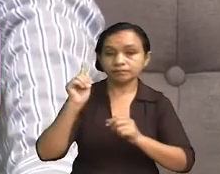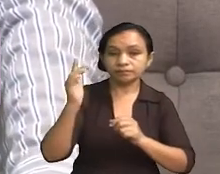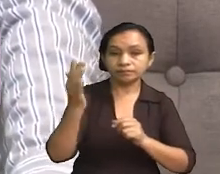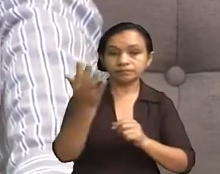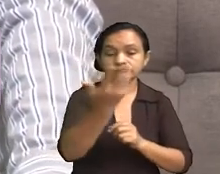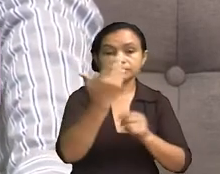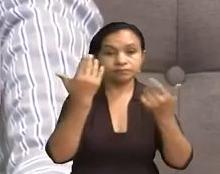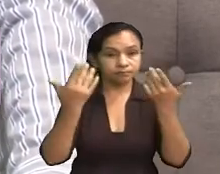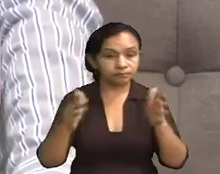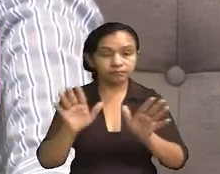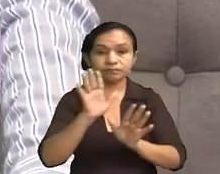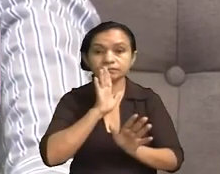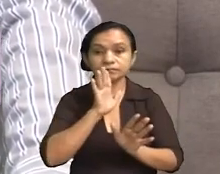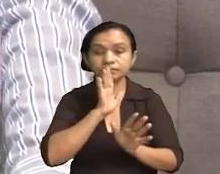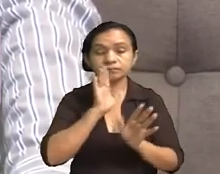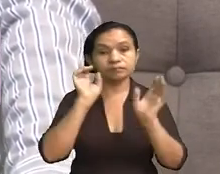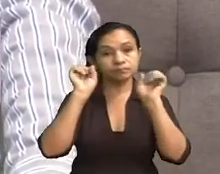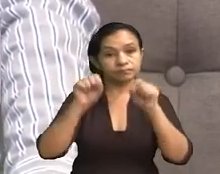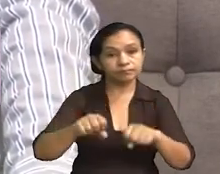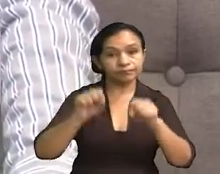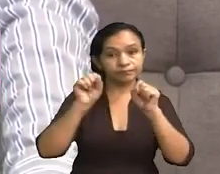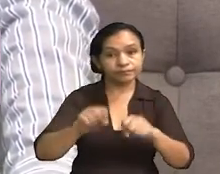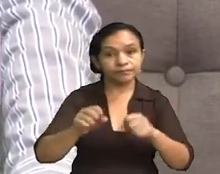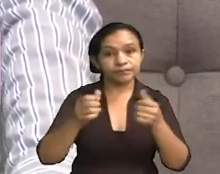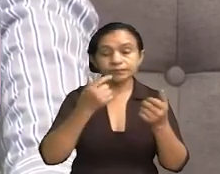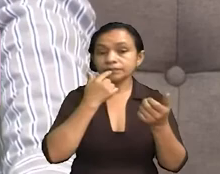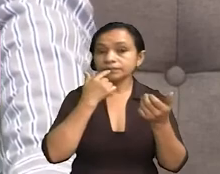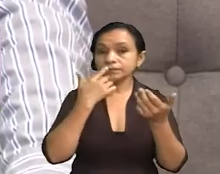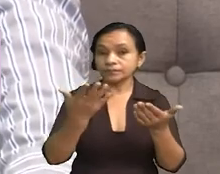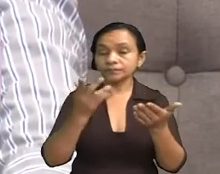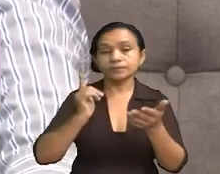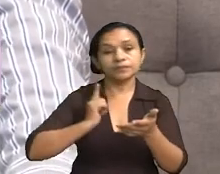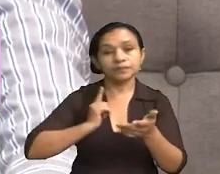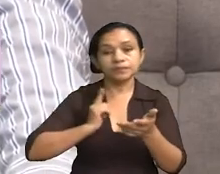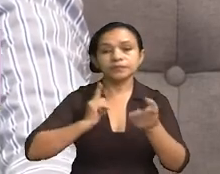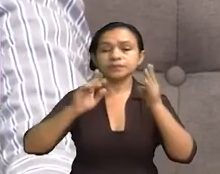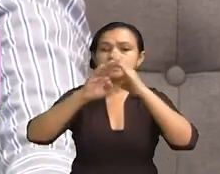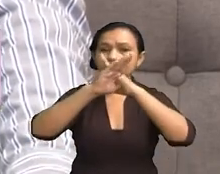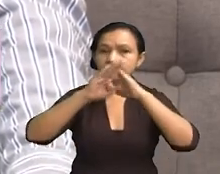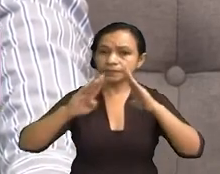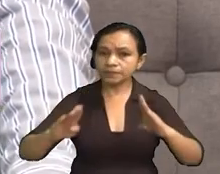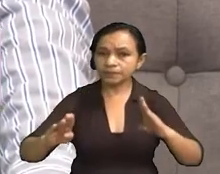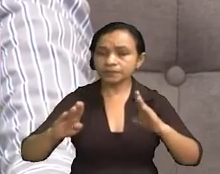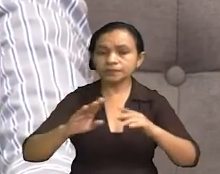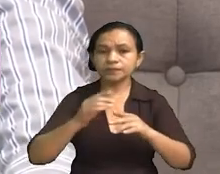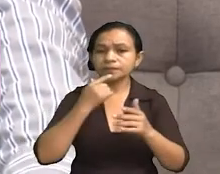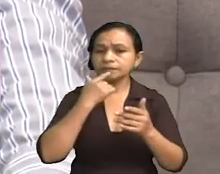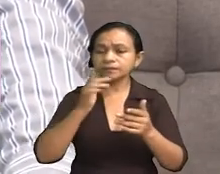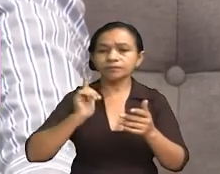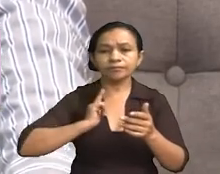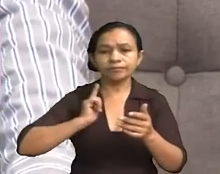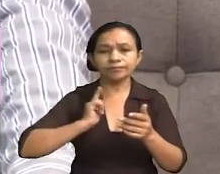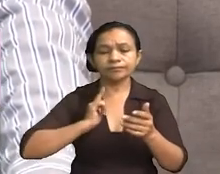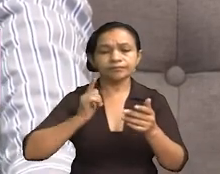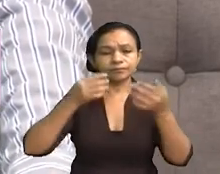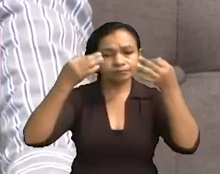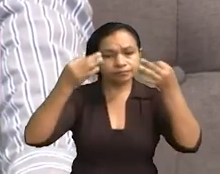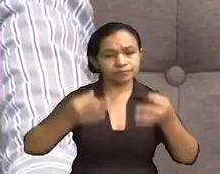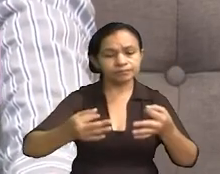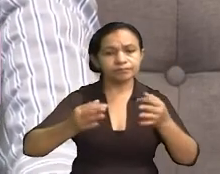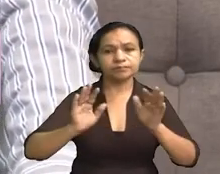hemos hablado es posible porque hemos recuperado la paz, porque hemos recuperado la